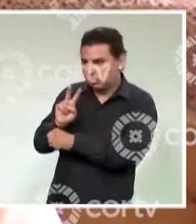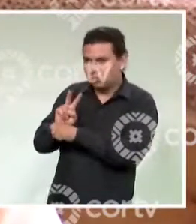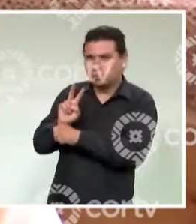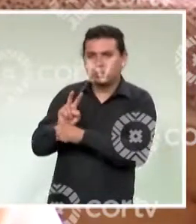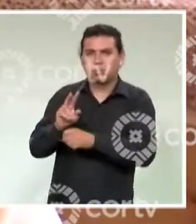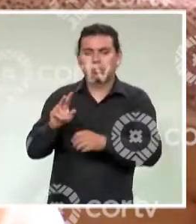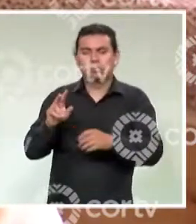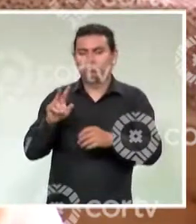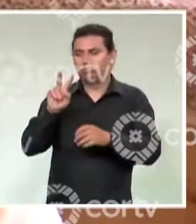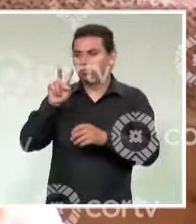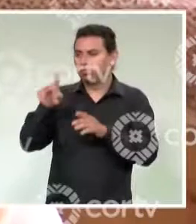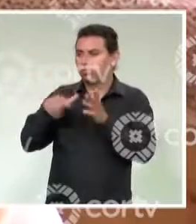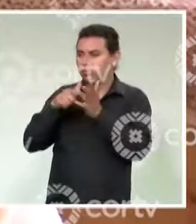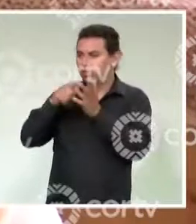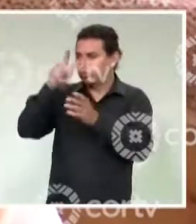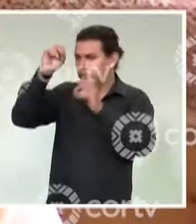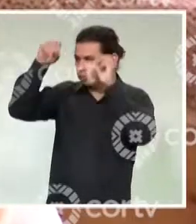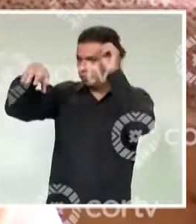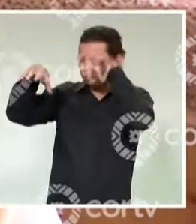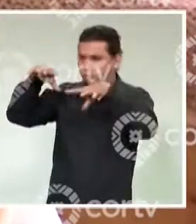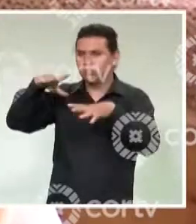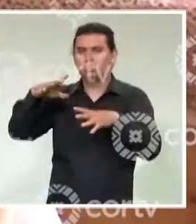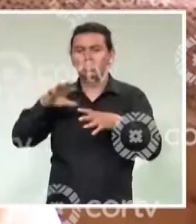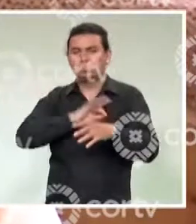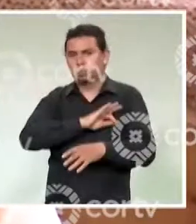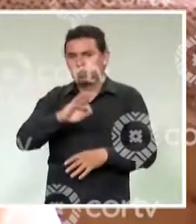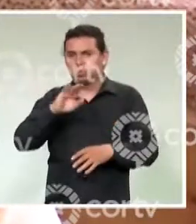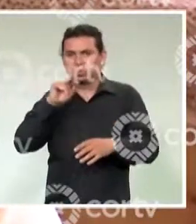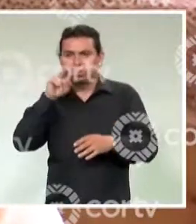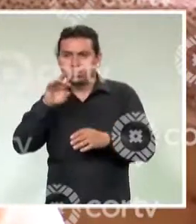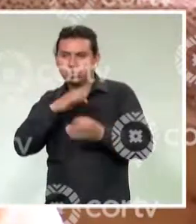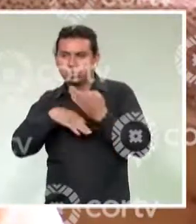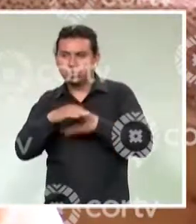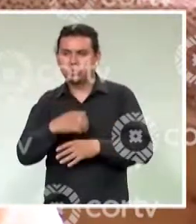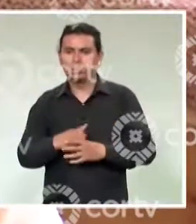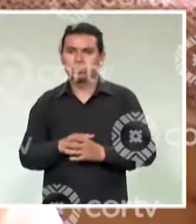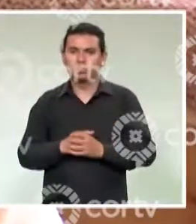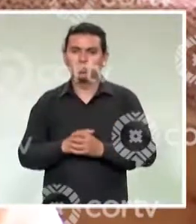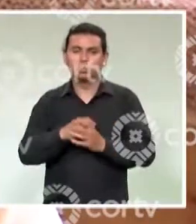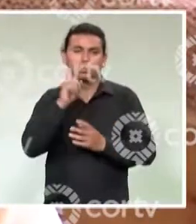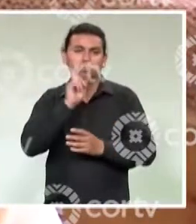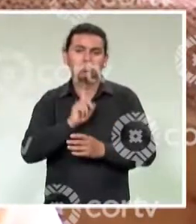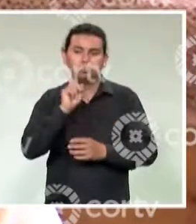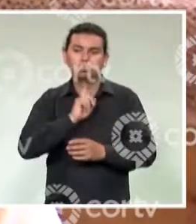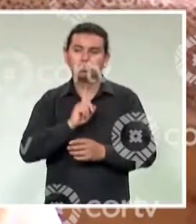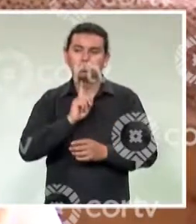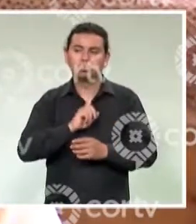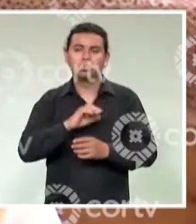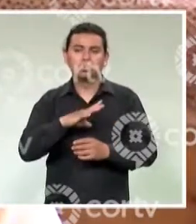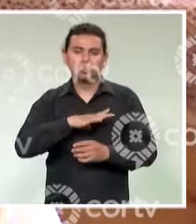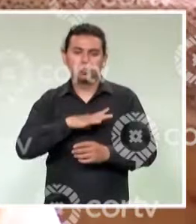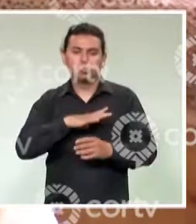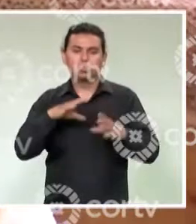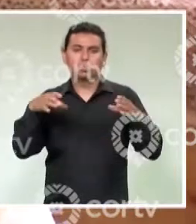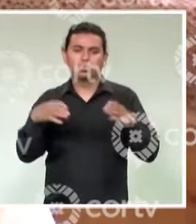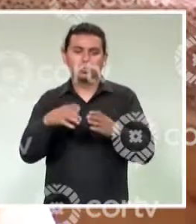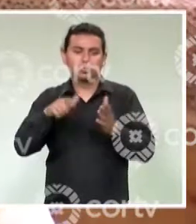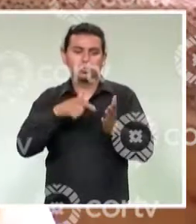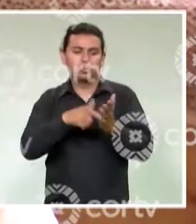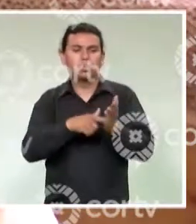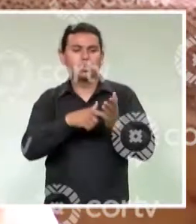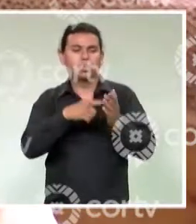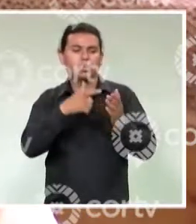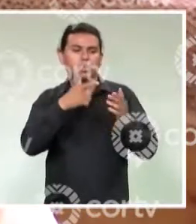iluminados deben haber la posibilidad de que las mujeres niñas cuenten con espacios sanitarios